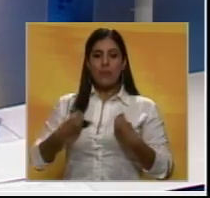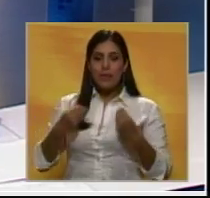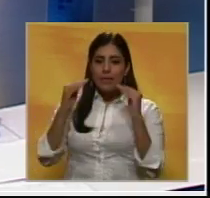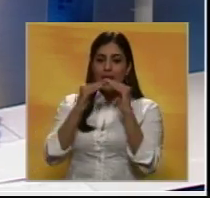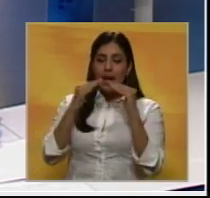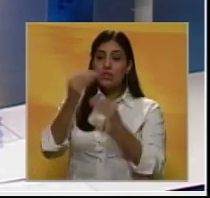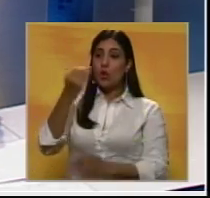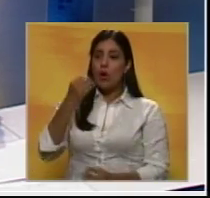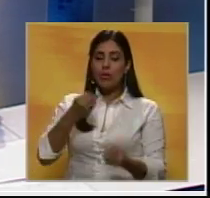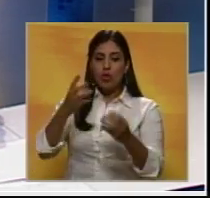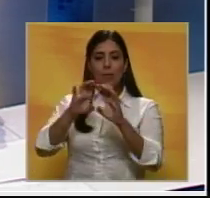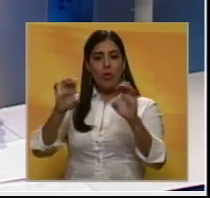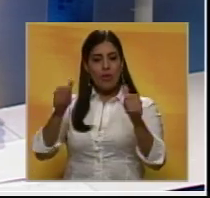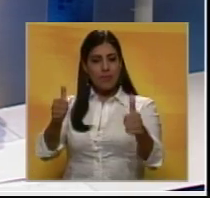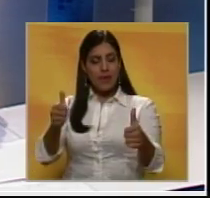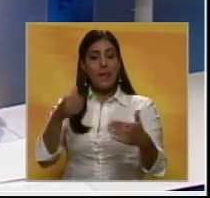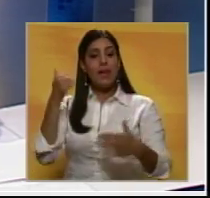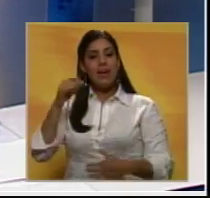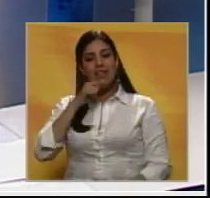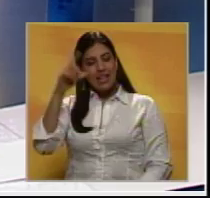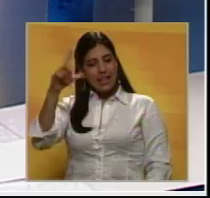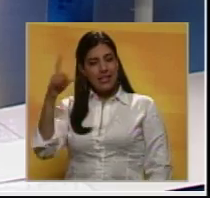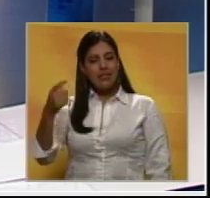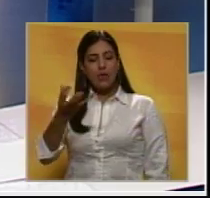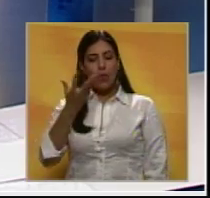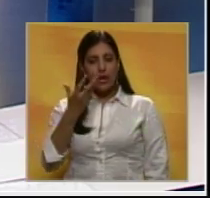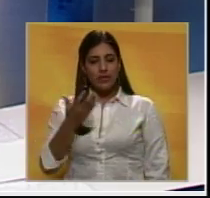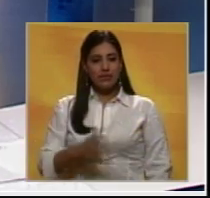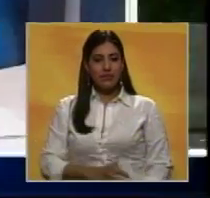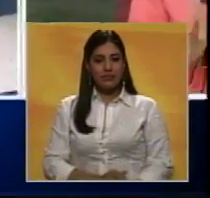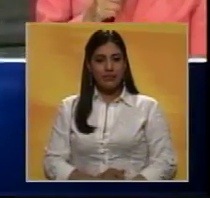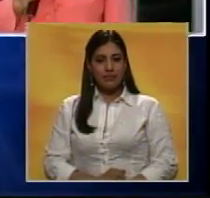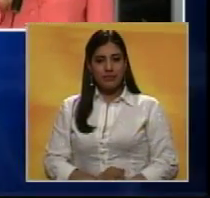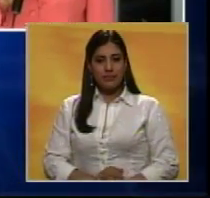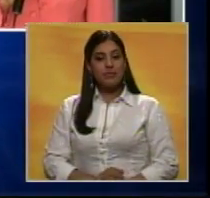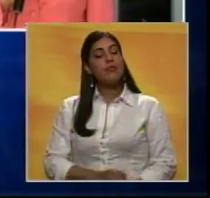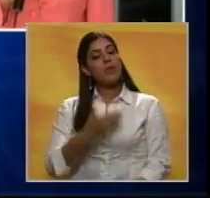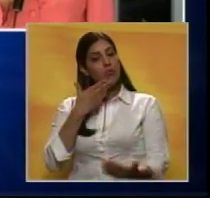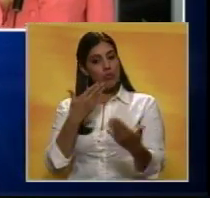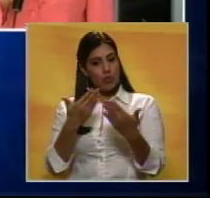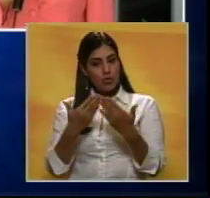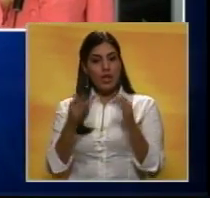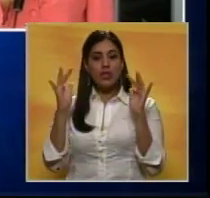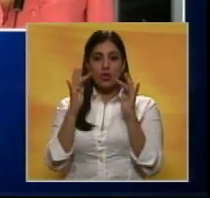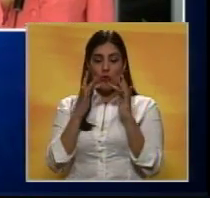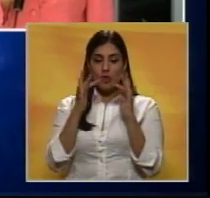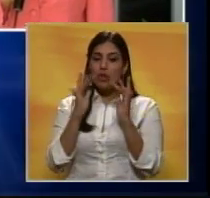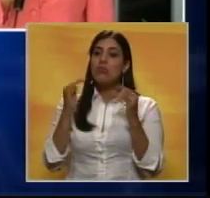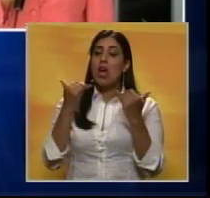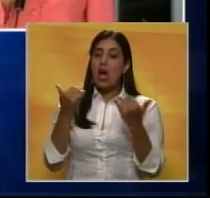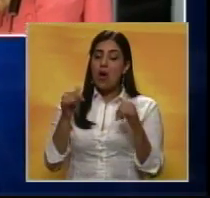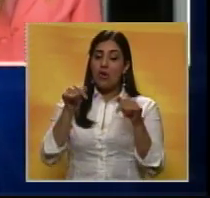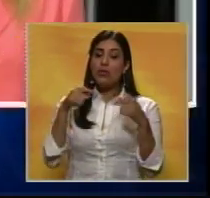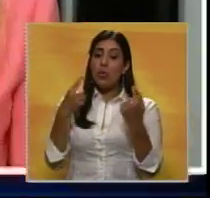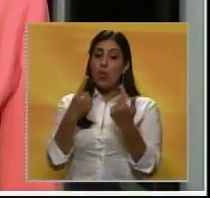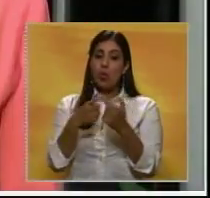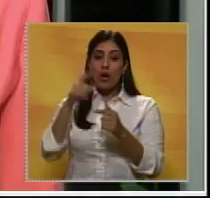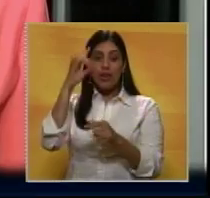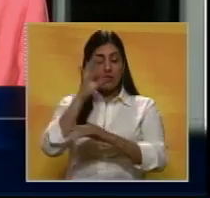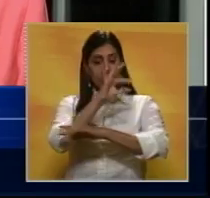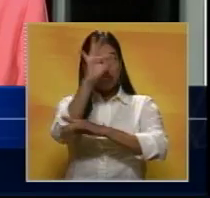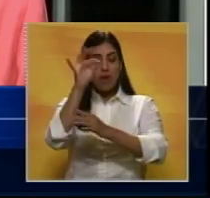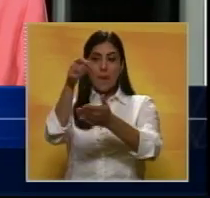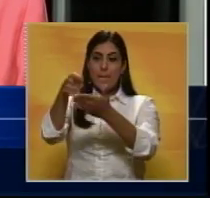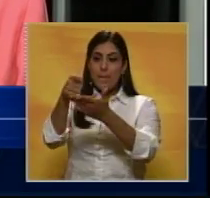vivienda, alimentación y educación. Liz Flores nos tiene el reporte. Muchísimas gracias por este enlace. A través de una jornada